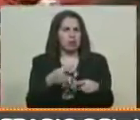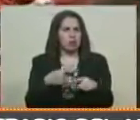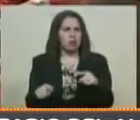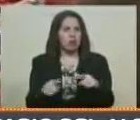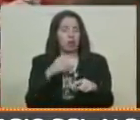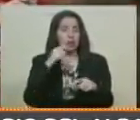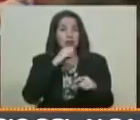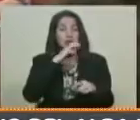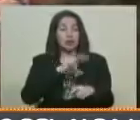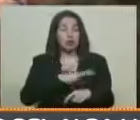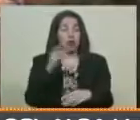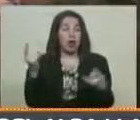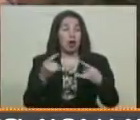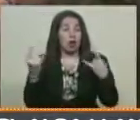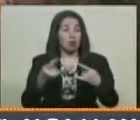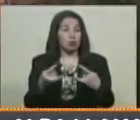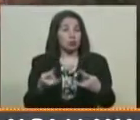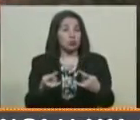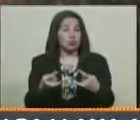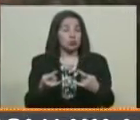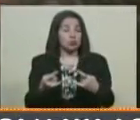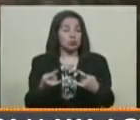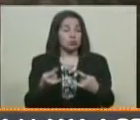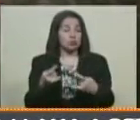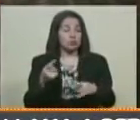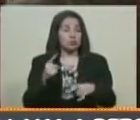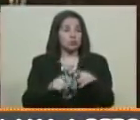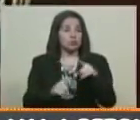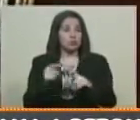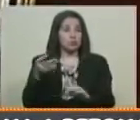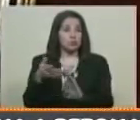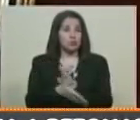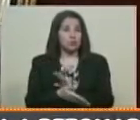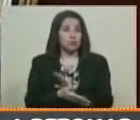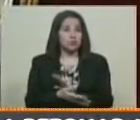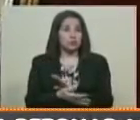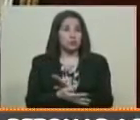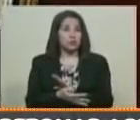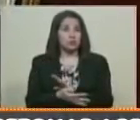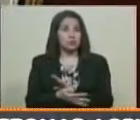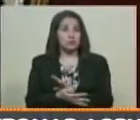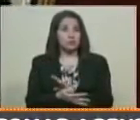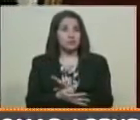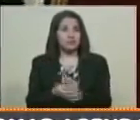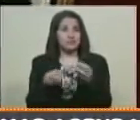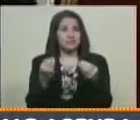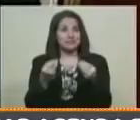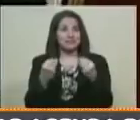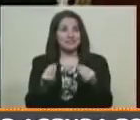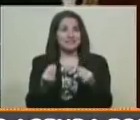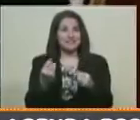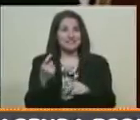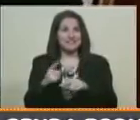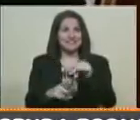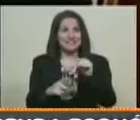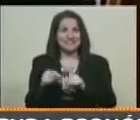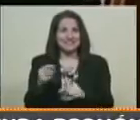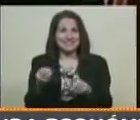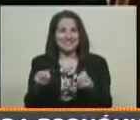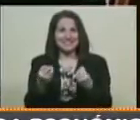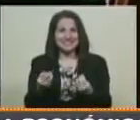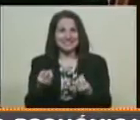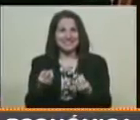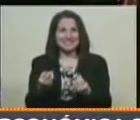rock y se posicionan como una de las bandas más importantes del género heavy metal, una